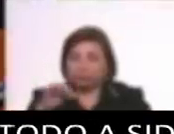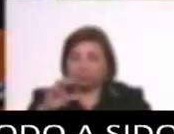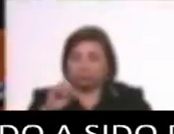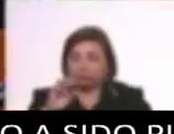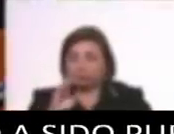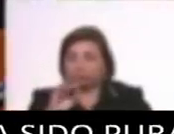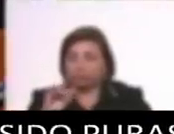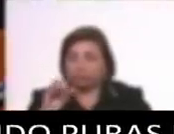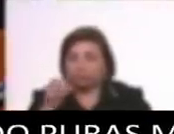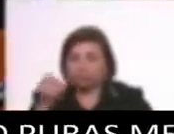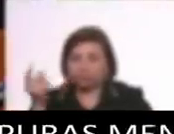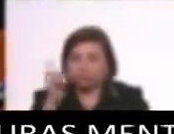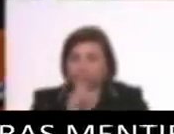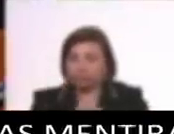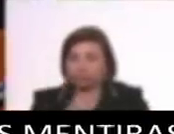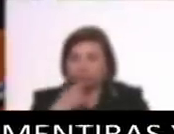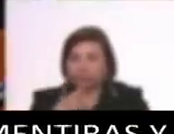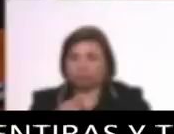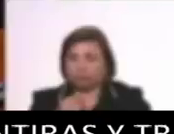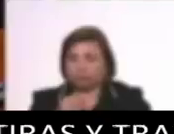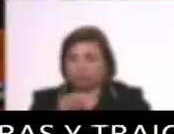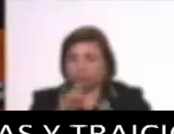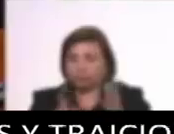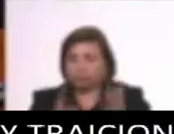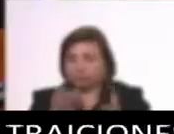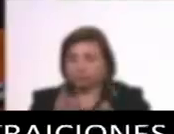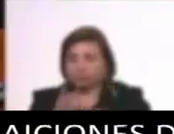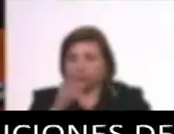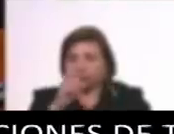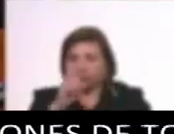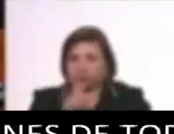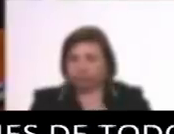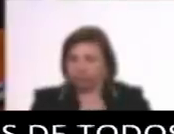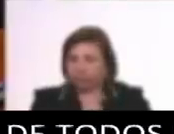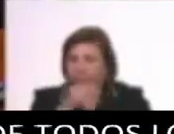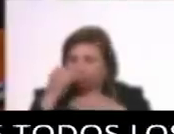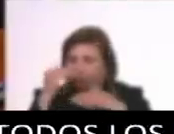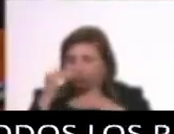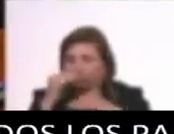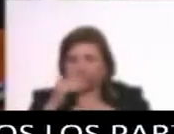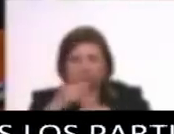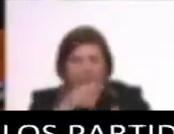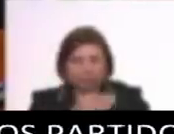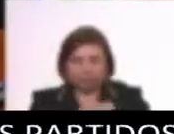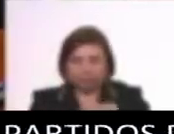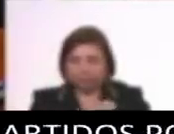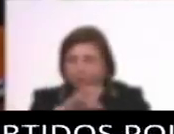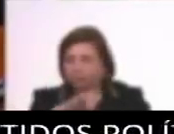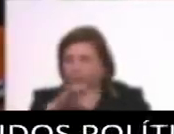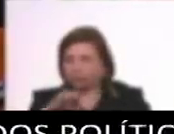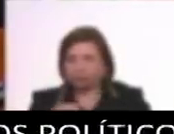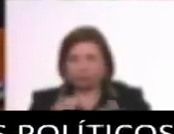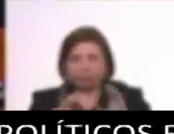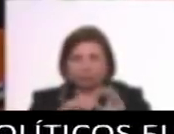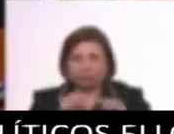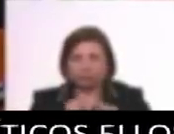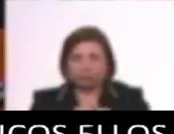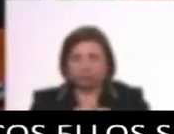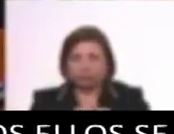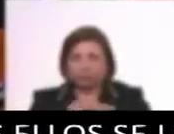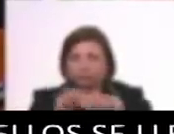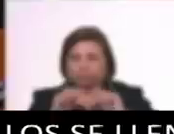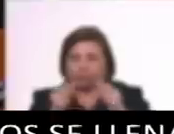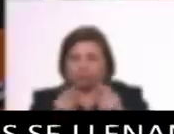presidentes de México y de Colombia. Esto se dio luego de un debate de más